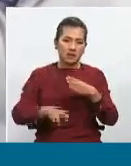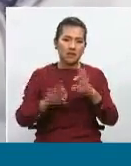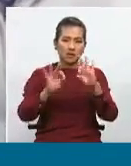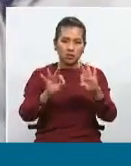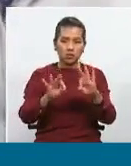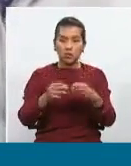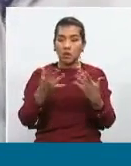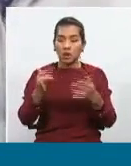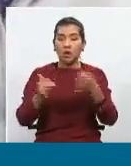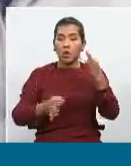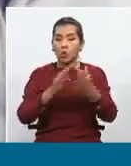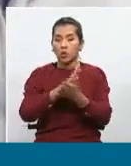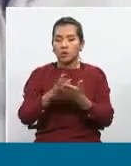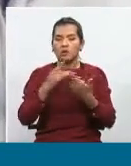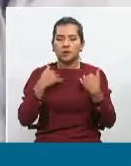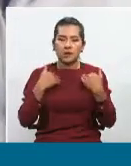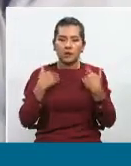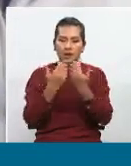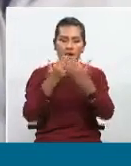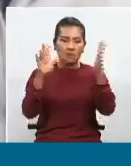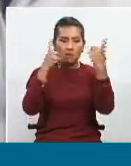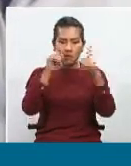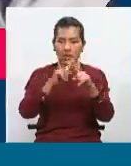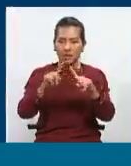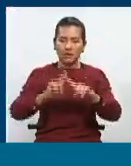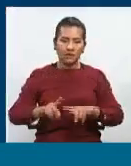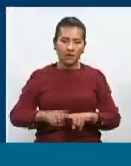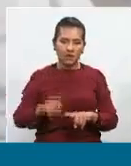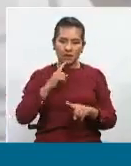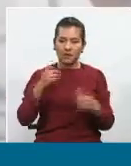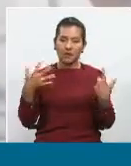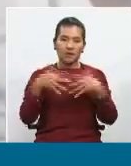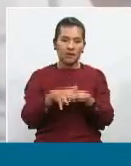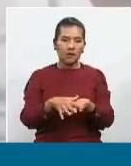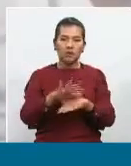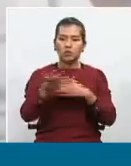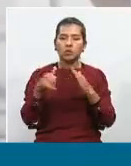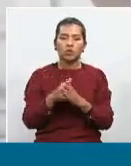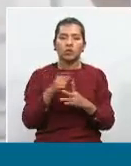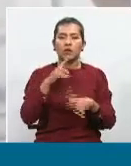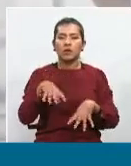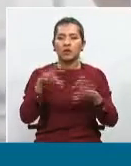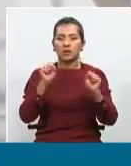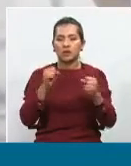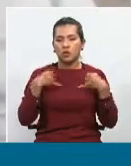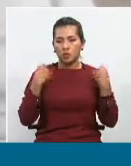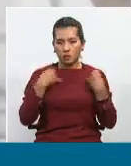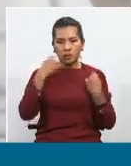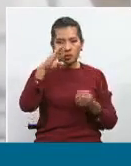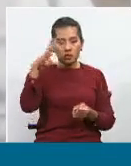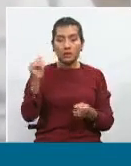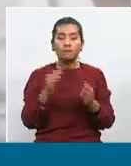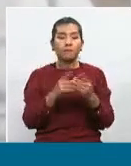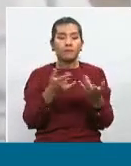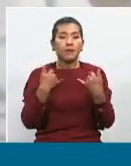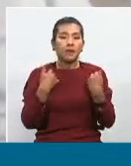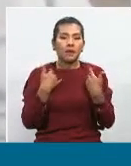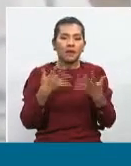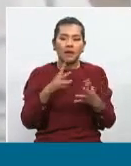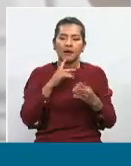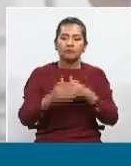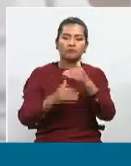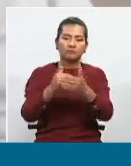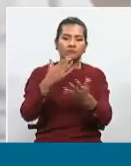un juicio abierto en Cochabamba contra varios integrantes de la Resistencia Juvenil Cochala. En Santa Cruz no vemos avances en los